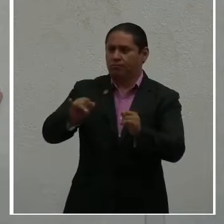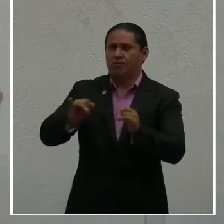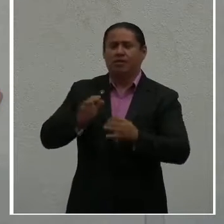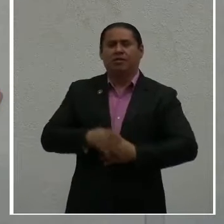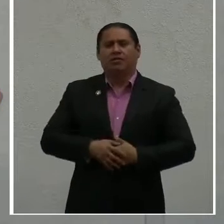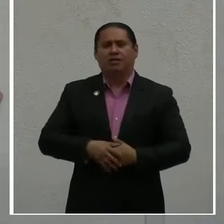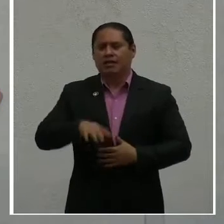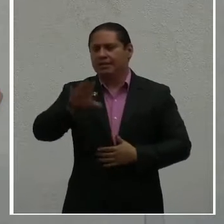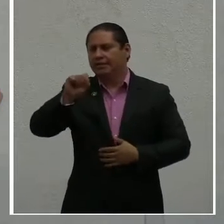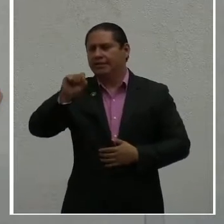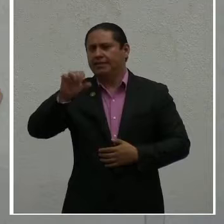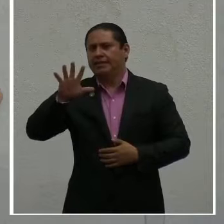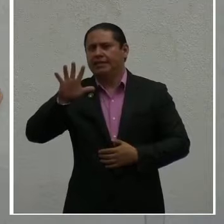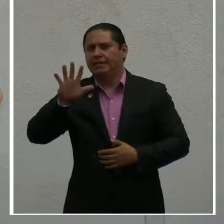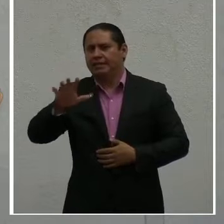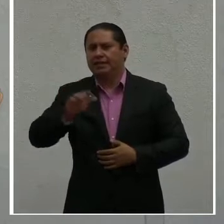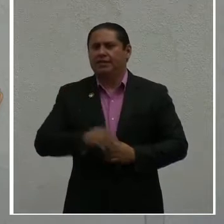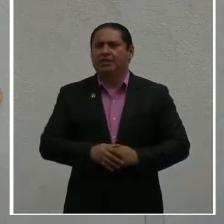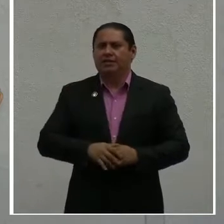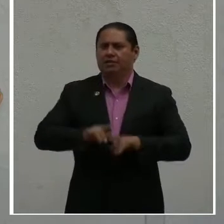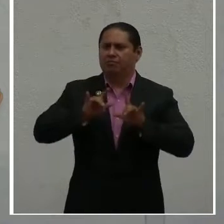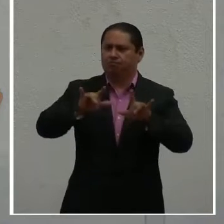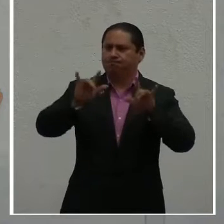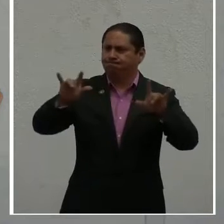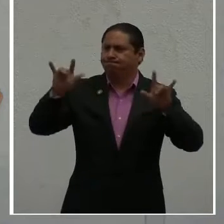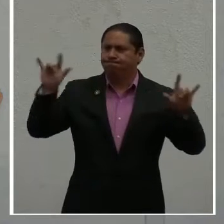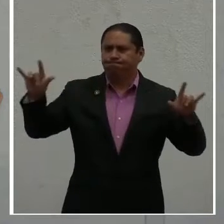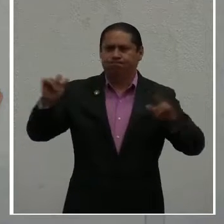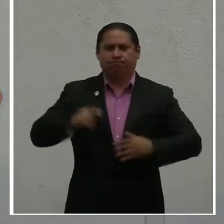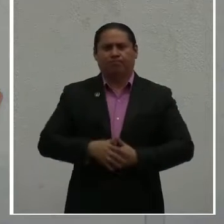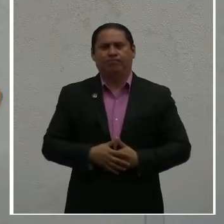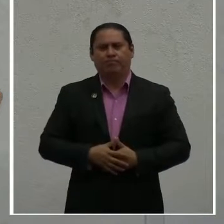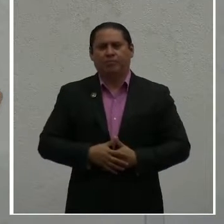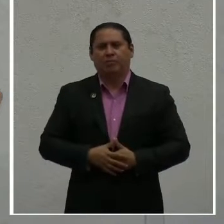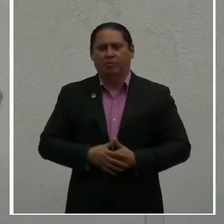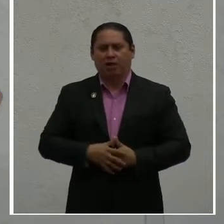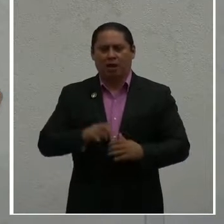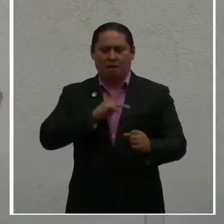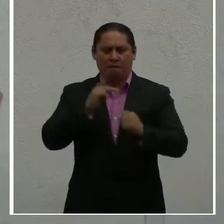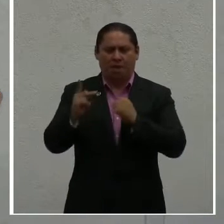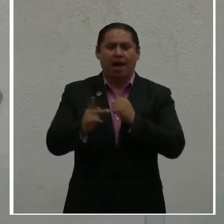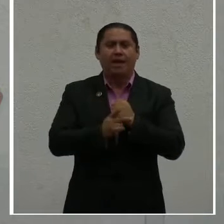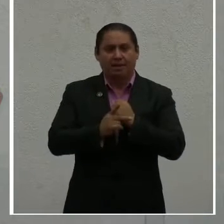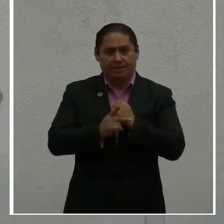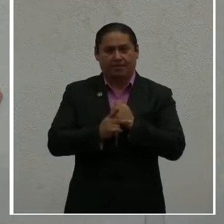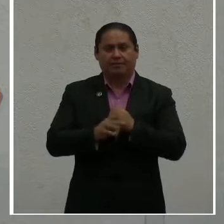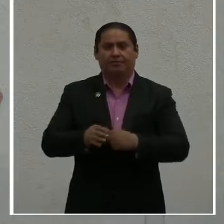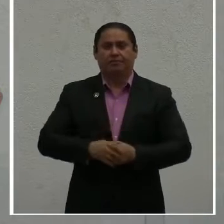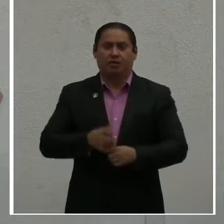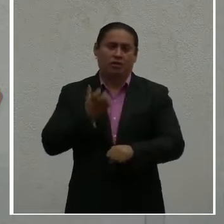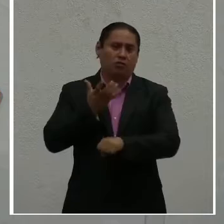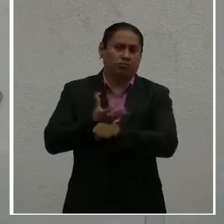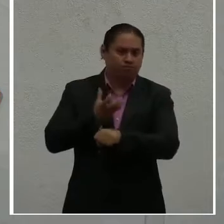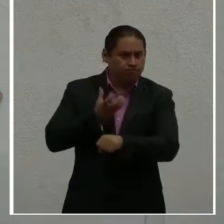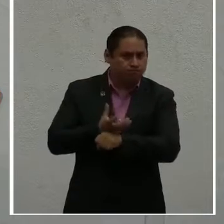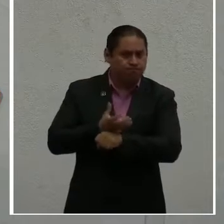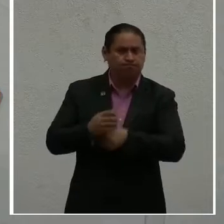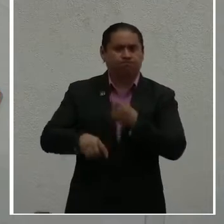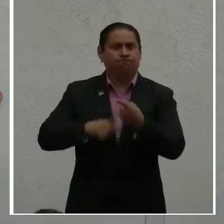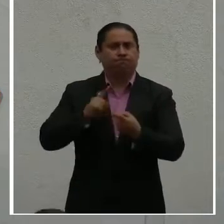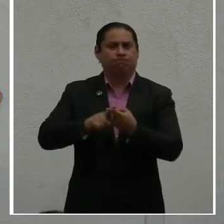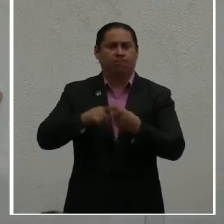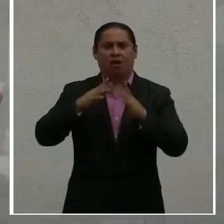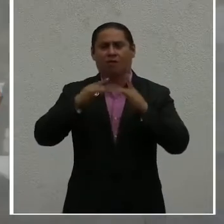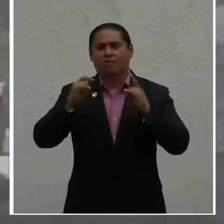de 65 exposiciones colectivas en países como Estados Unidos,